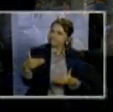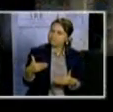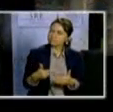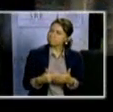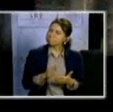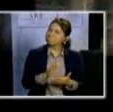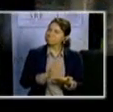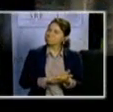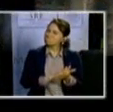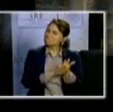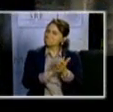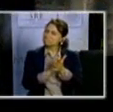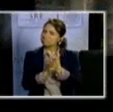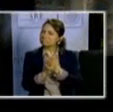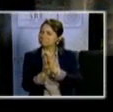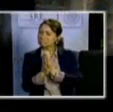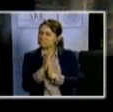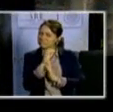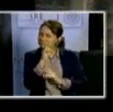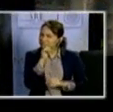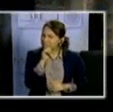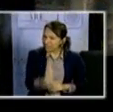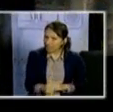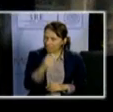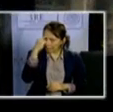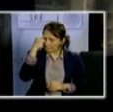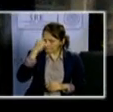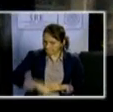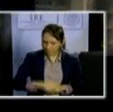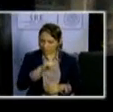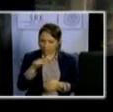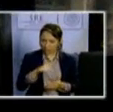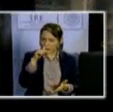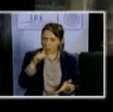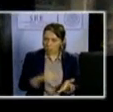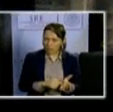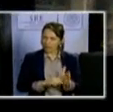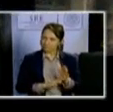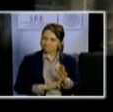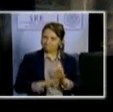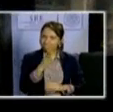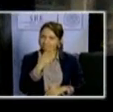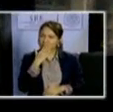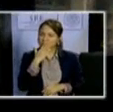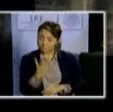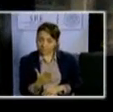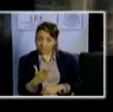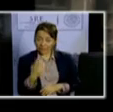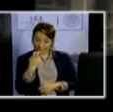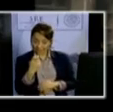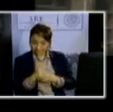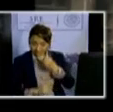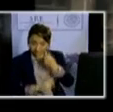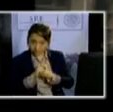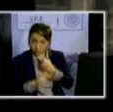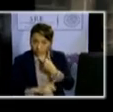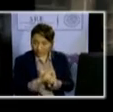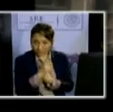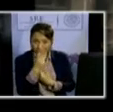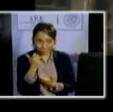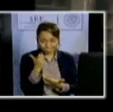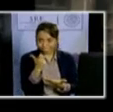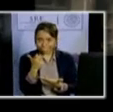sostenible en la región a pesar de la buena posición económica. Segundo, la baja del ciclo ha generado en algunos países una